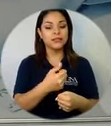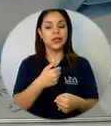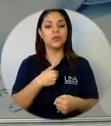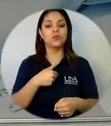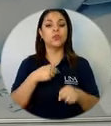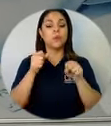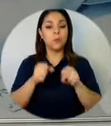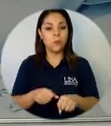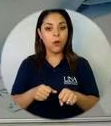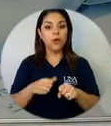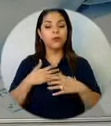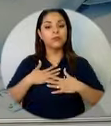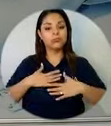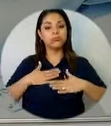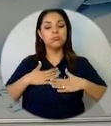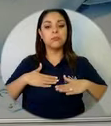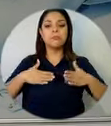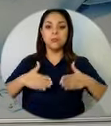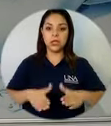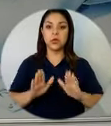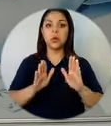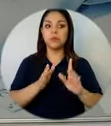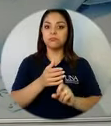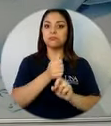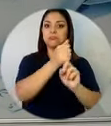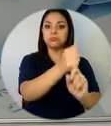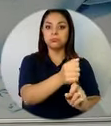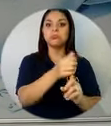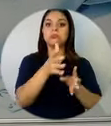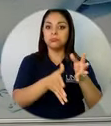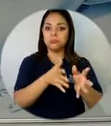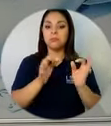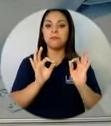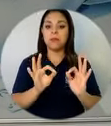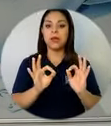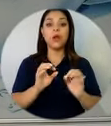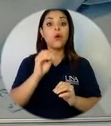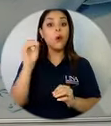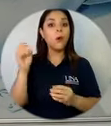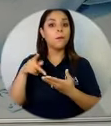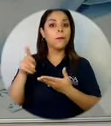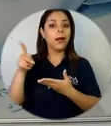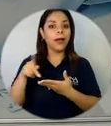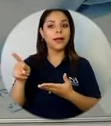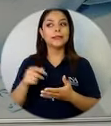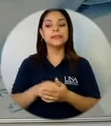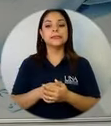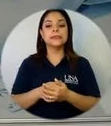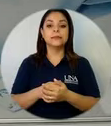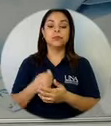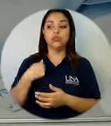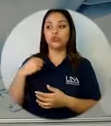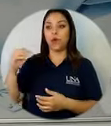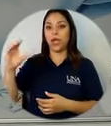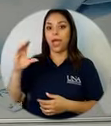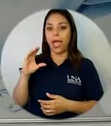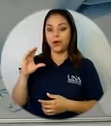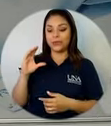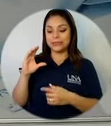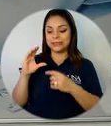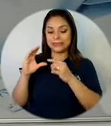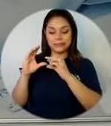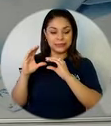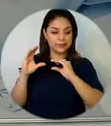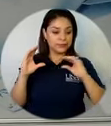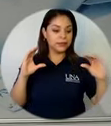persona a la que yo puedo tener la tranquilidad de que mi hijo va a quedar en buenas manos. O si tengo que pagar, bueno, ¿y cuánto voy a